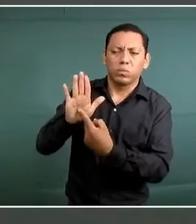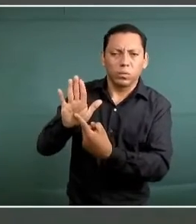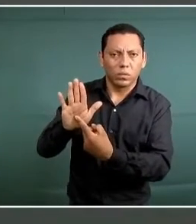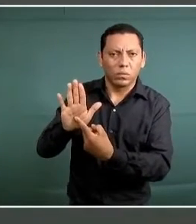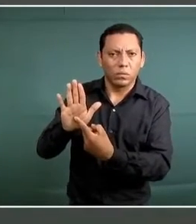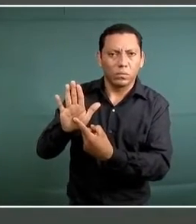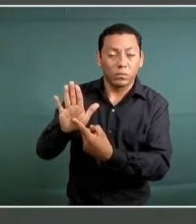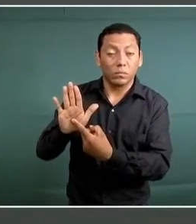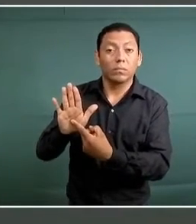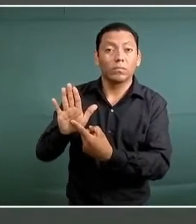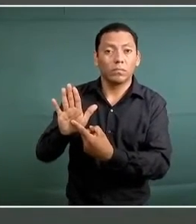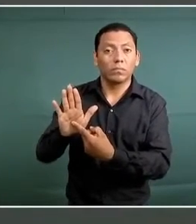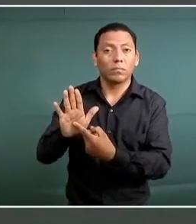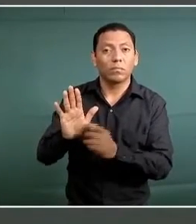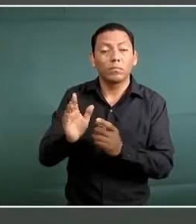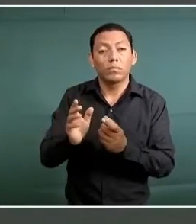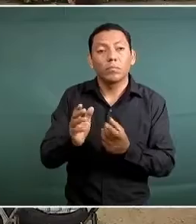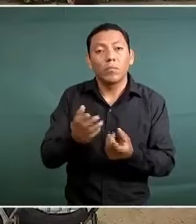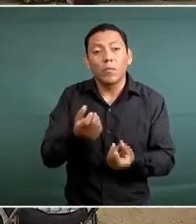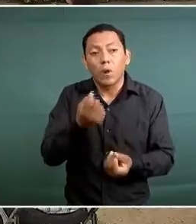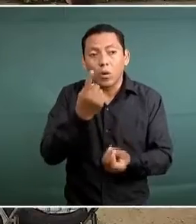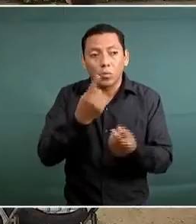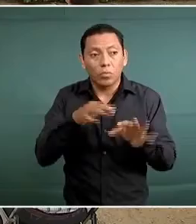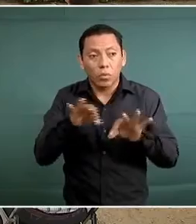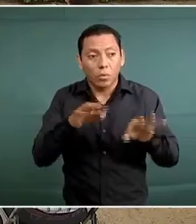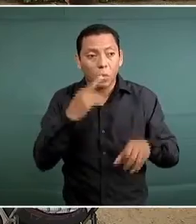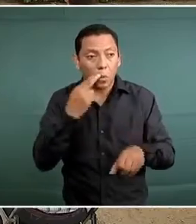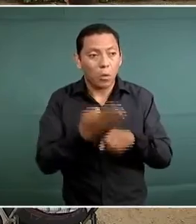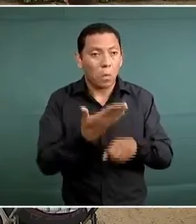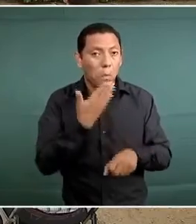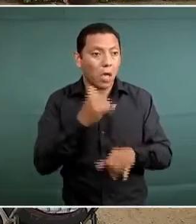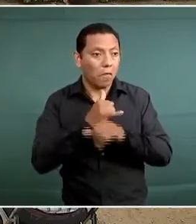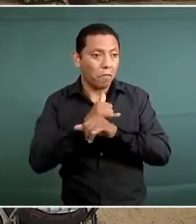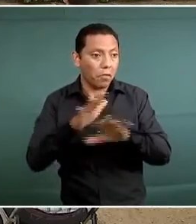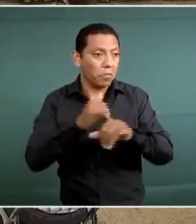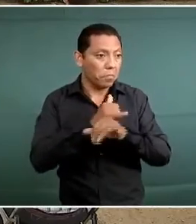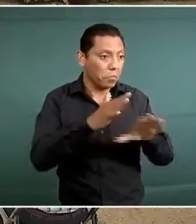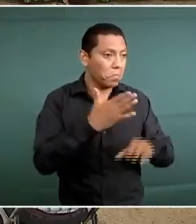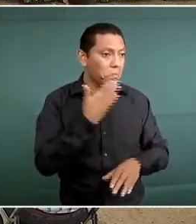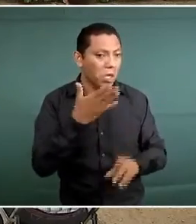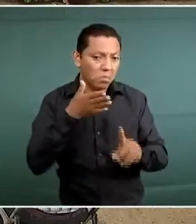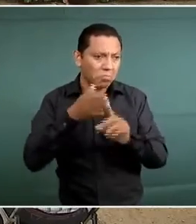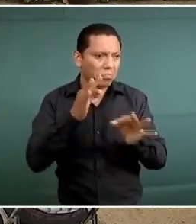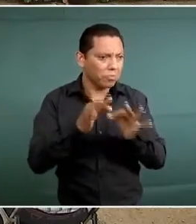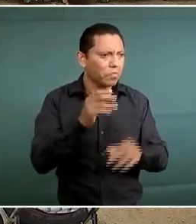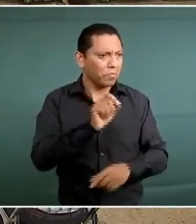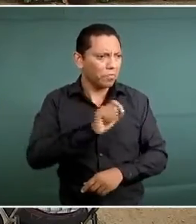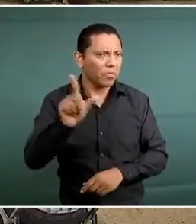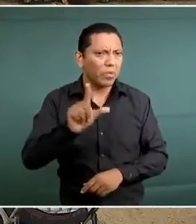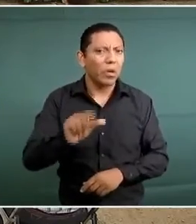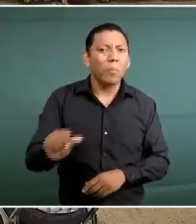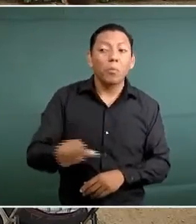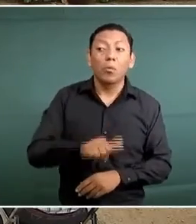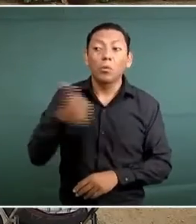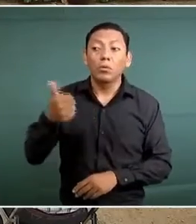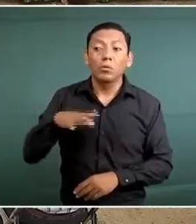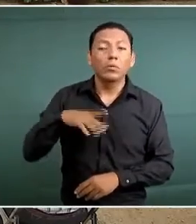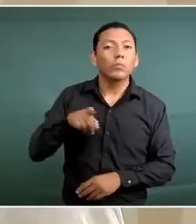hay quienes cumplen con su responsabilidad de informar con objetividad con profesionalismo y hay otros